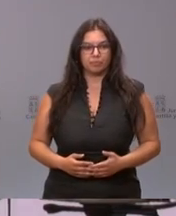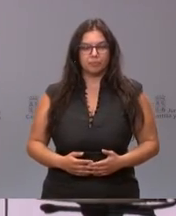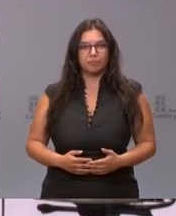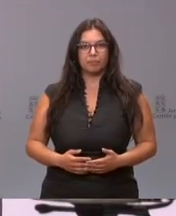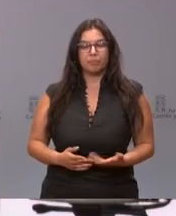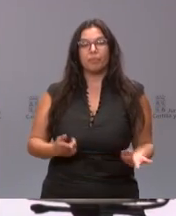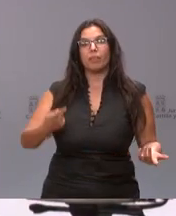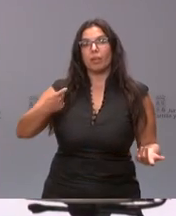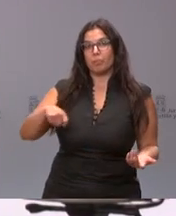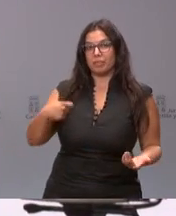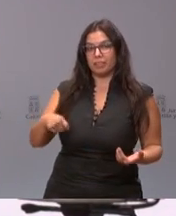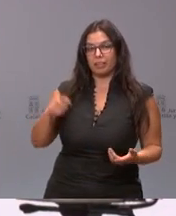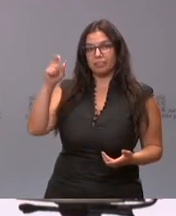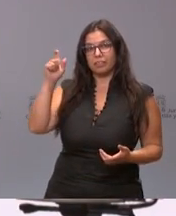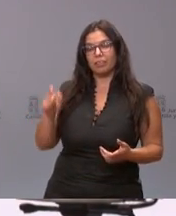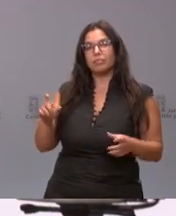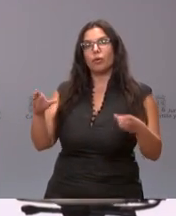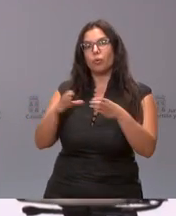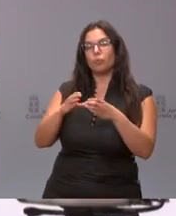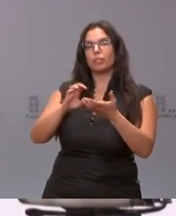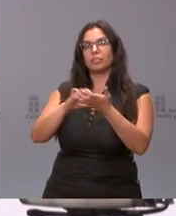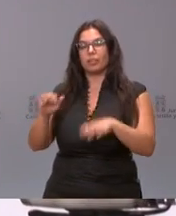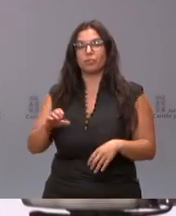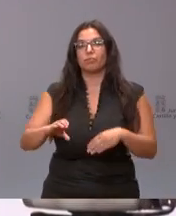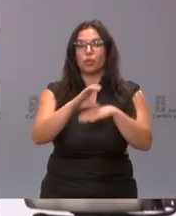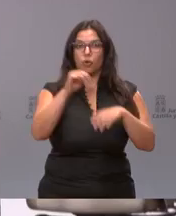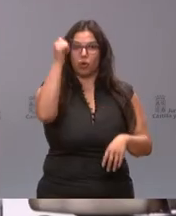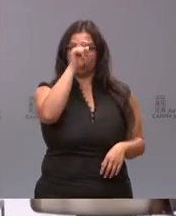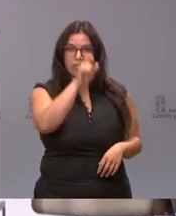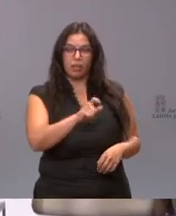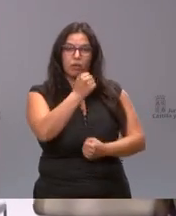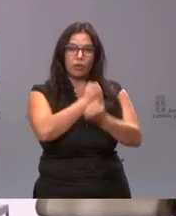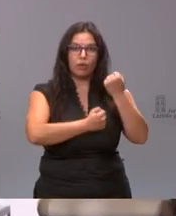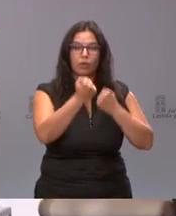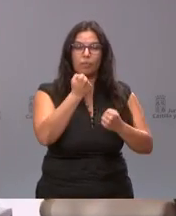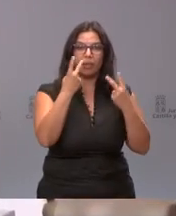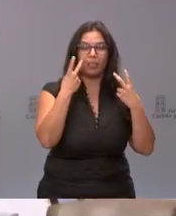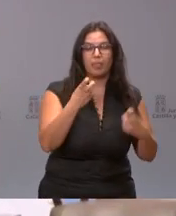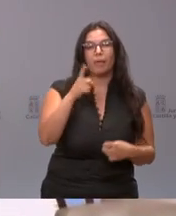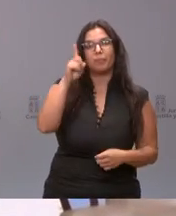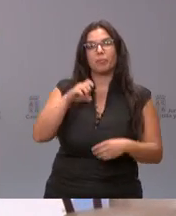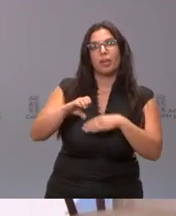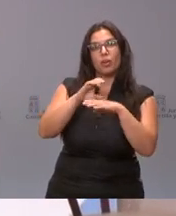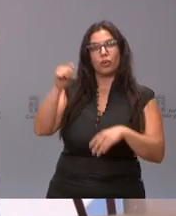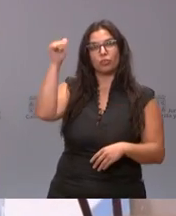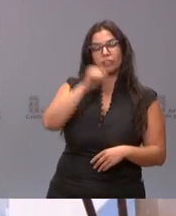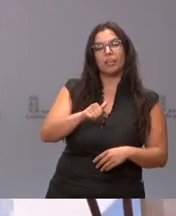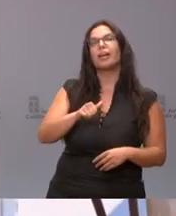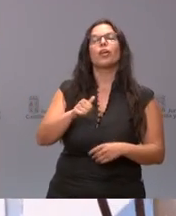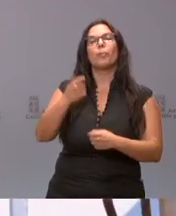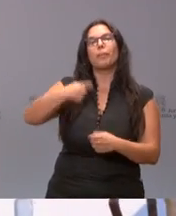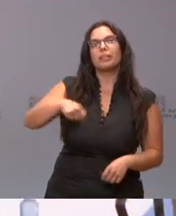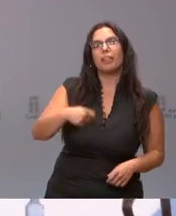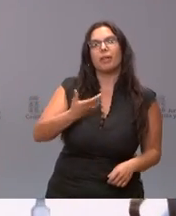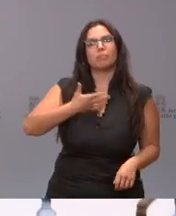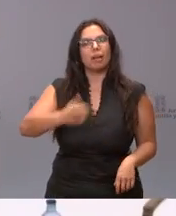Presidente de la Junta de Castilla y León, consejero de Economía y Hacienda, consejero de Presidencia, alcalde de Medina del Campo,